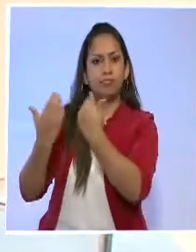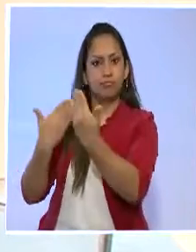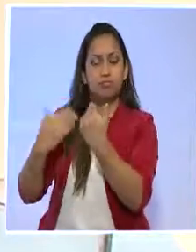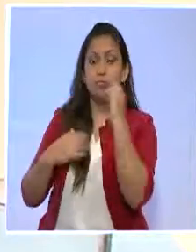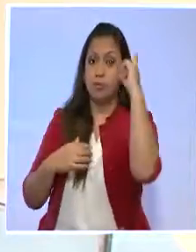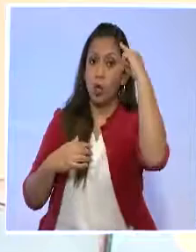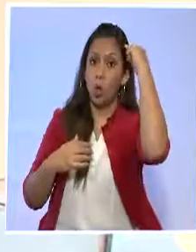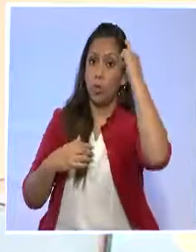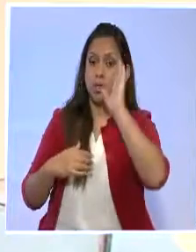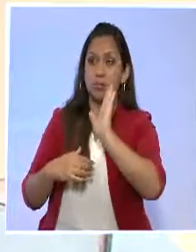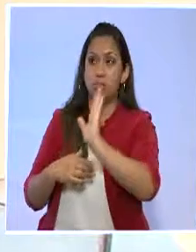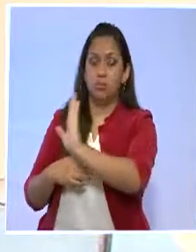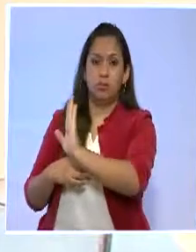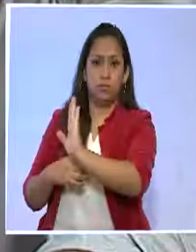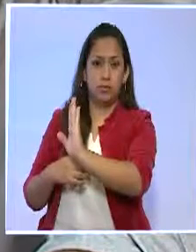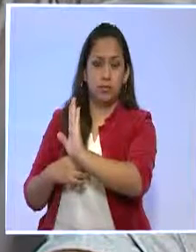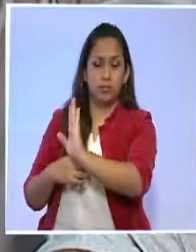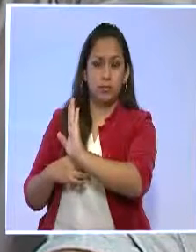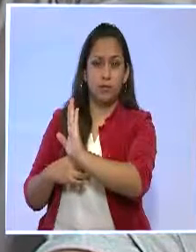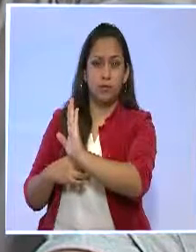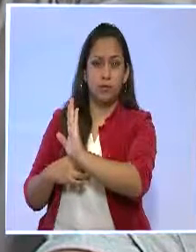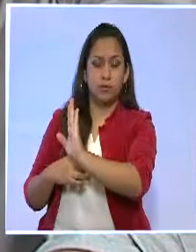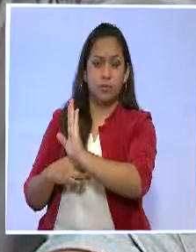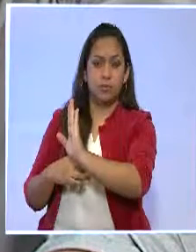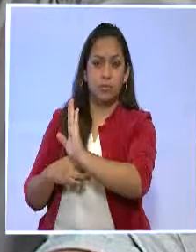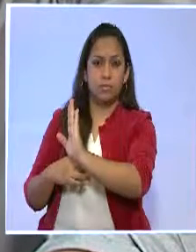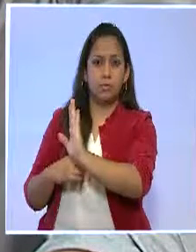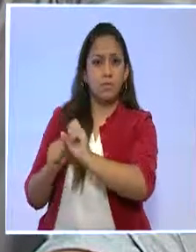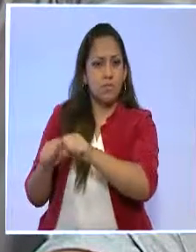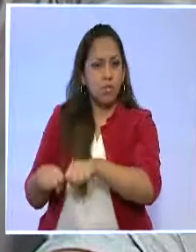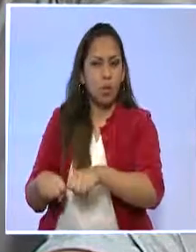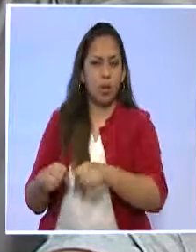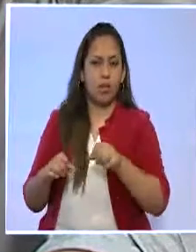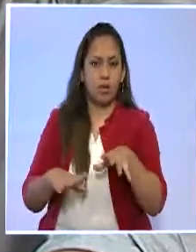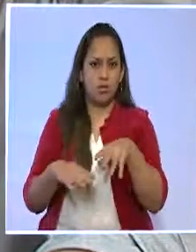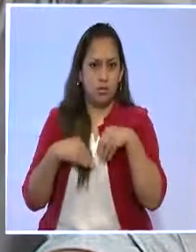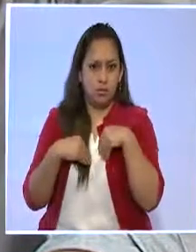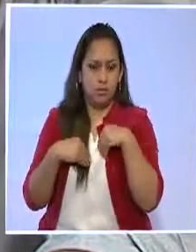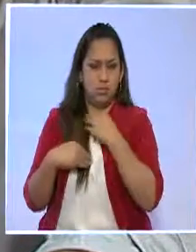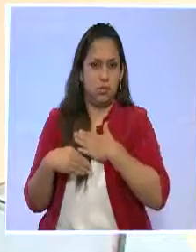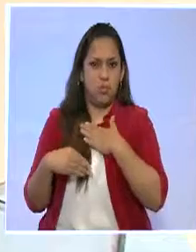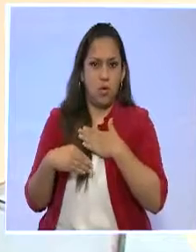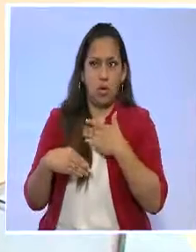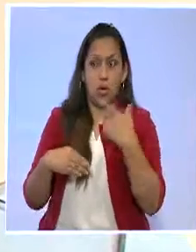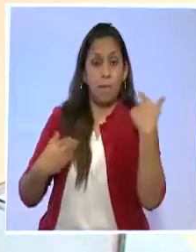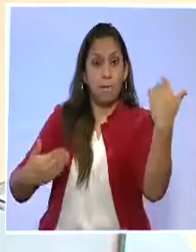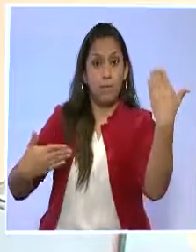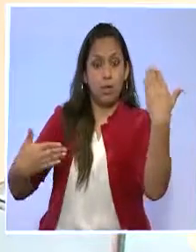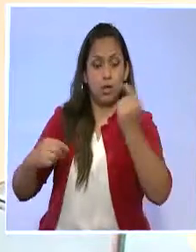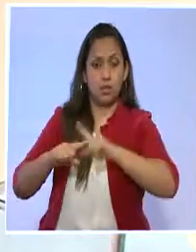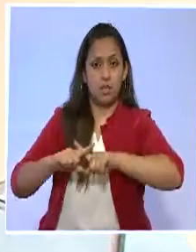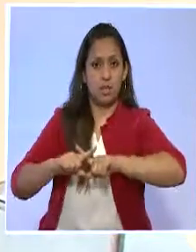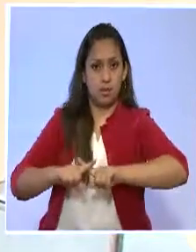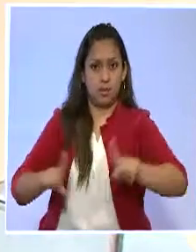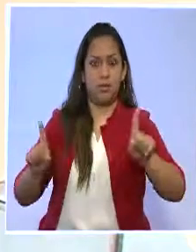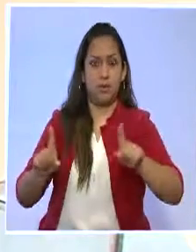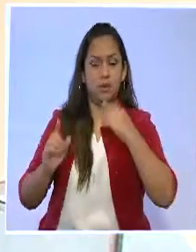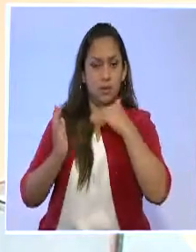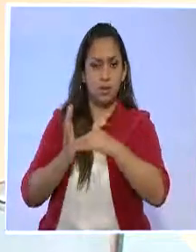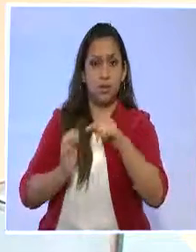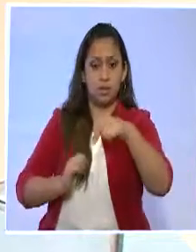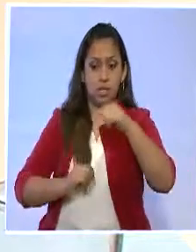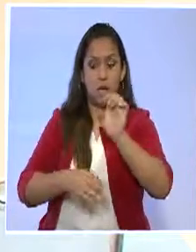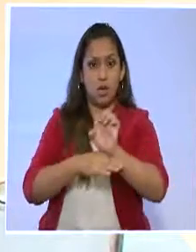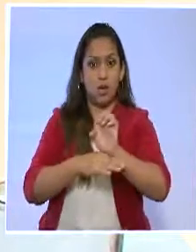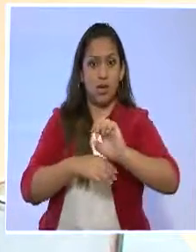belarús pueda admitir justamente el que hay una política diferente en el sentido de que el ecuador es el tercer